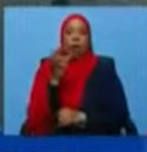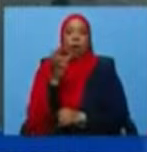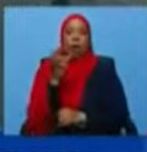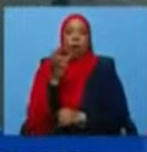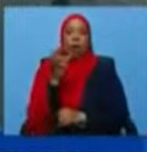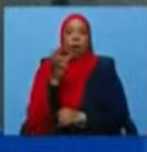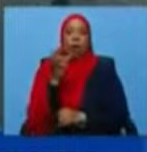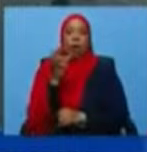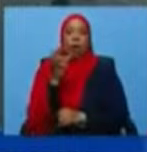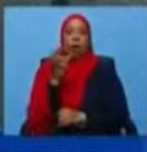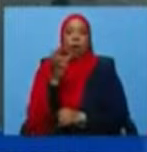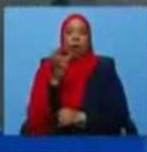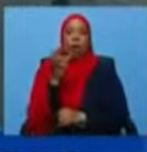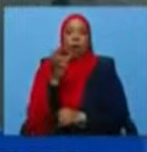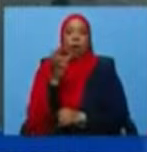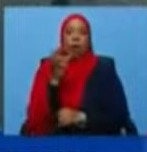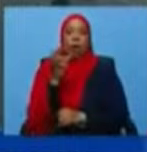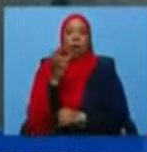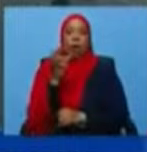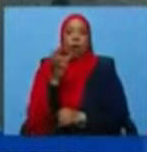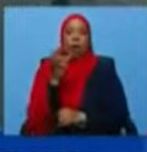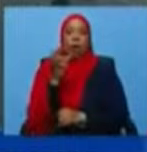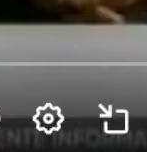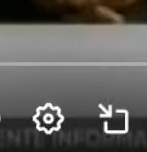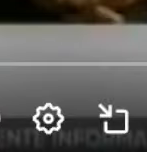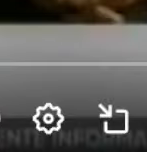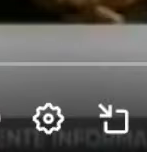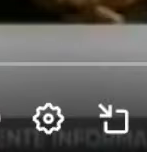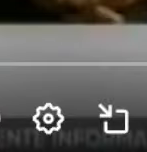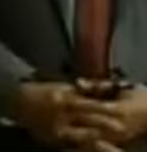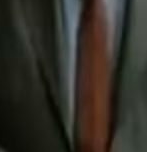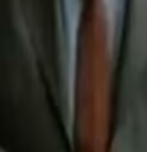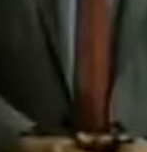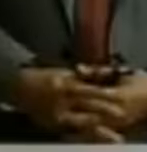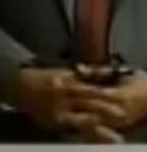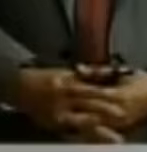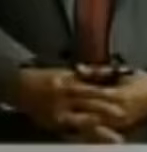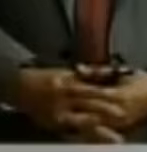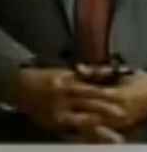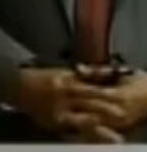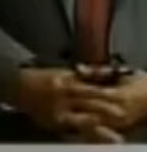nueva oposición, ¿no? Lo que les decía al inicio. Entonces, bueno, vemos cómo